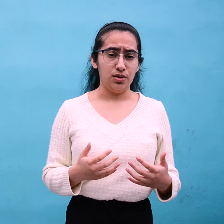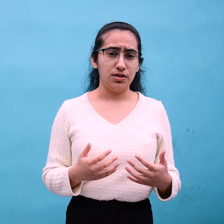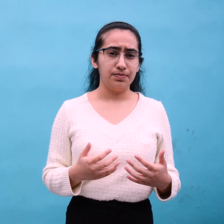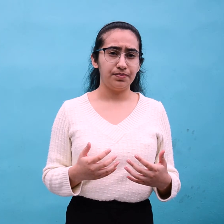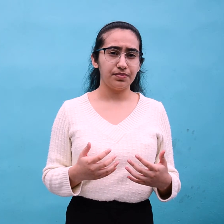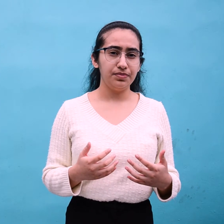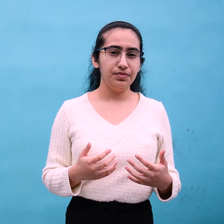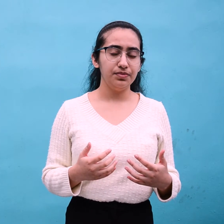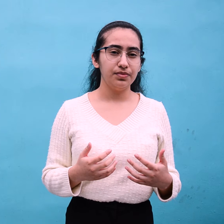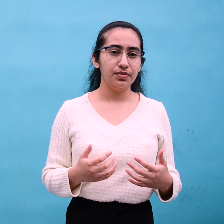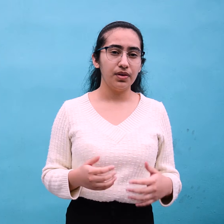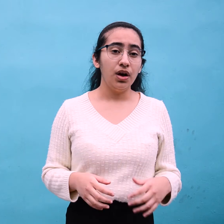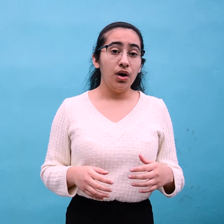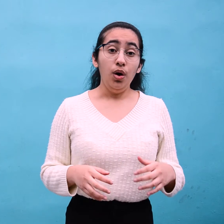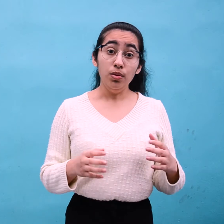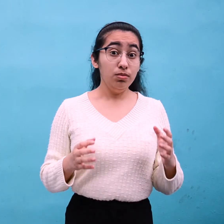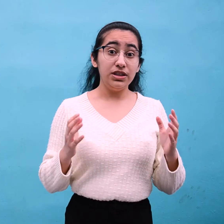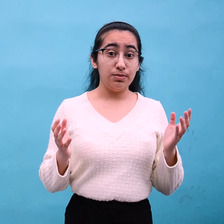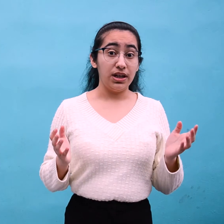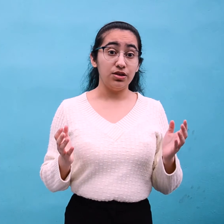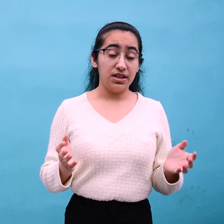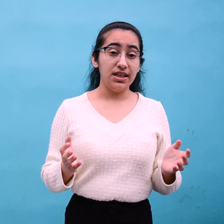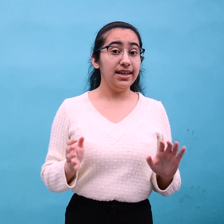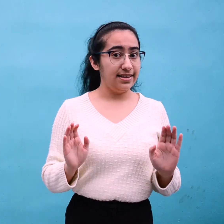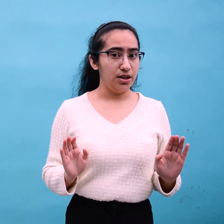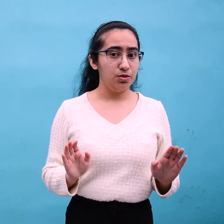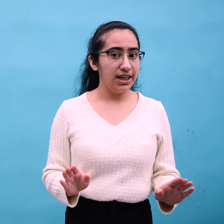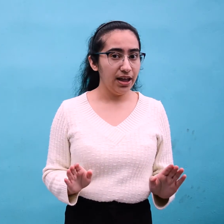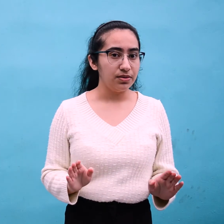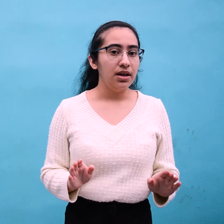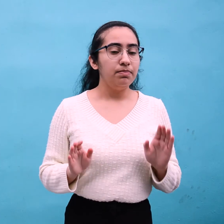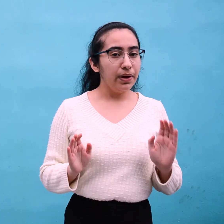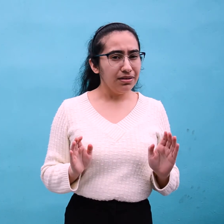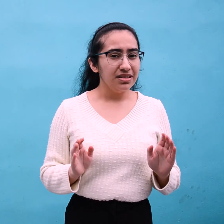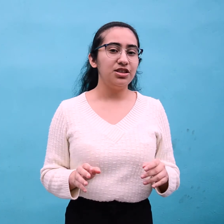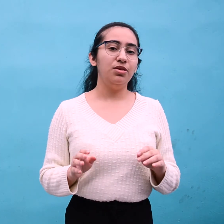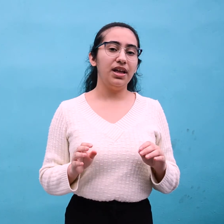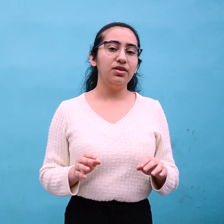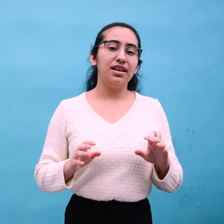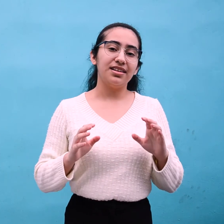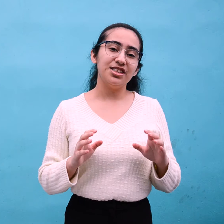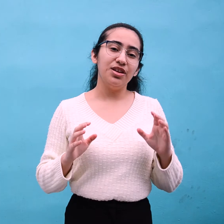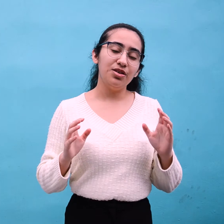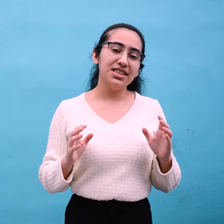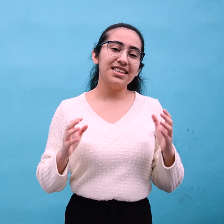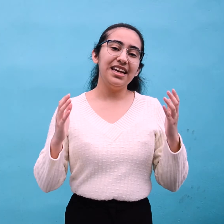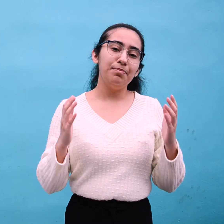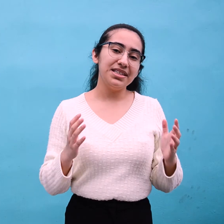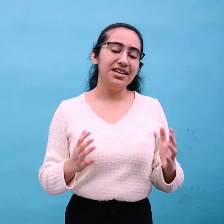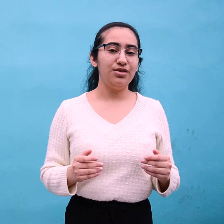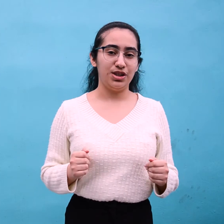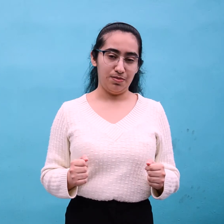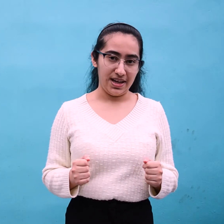políticos hubo muchas buenas noticias en ese comunicado pero se olvidaron del resto de cosas